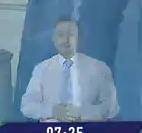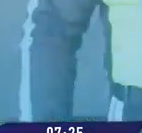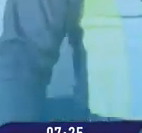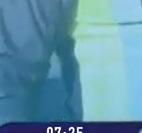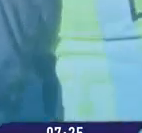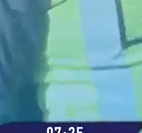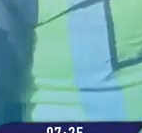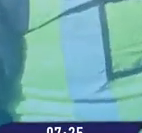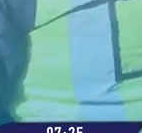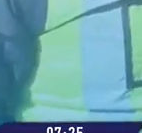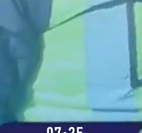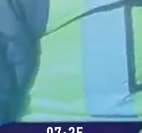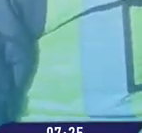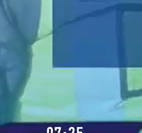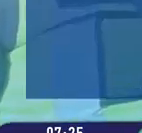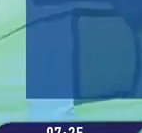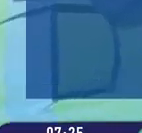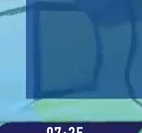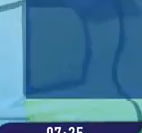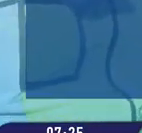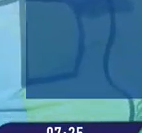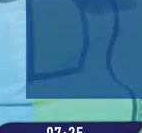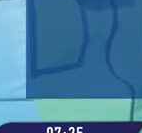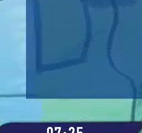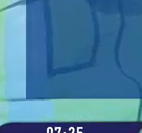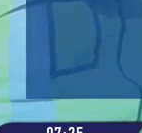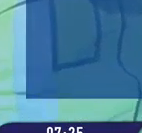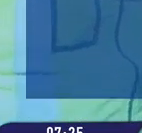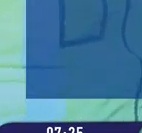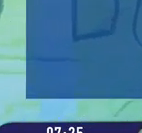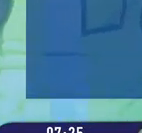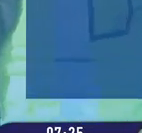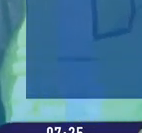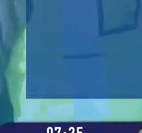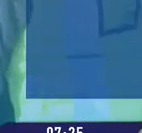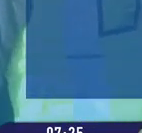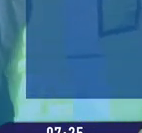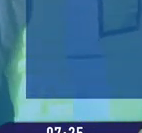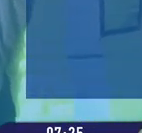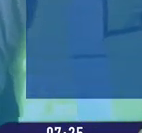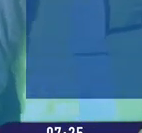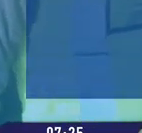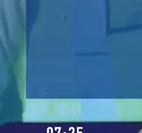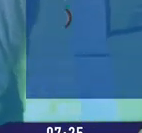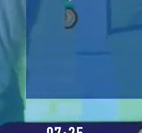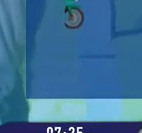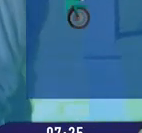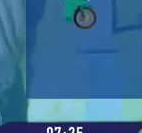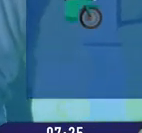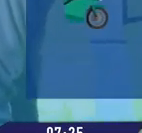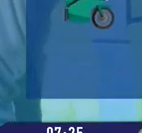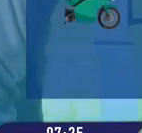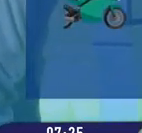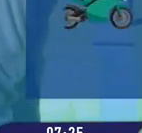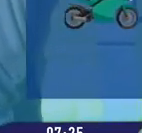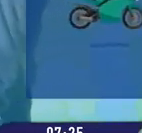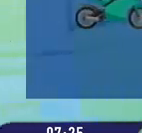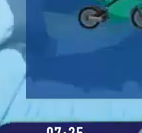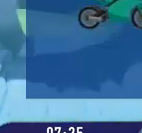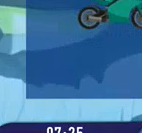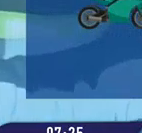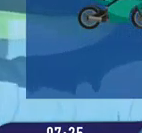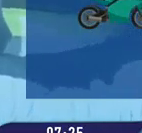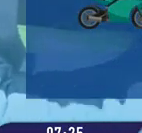recordamos, amigos televidentes, que hoy rige la medida de restricción vehicular para las motos y vehículos cuyas placas terminan en 3 y